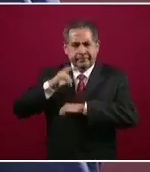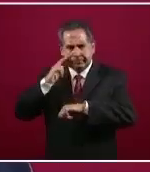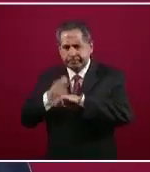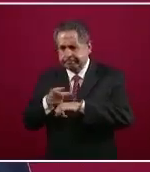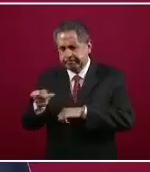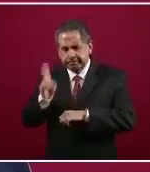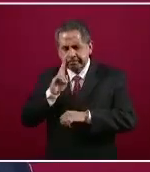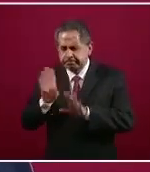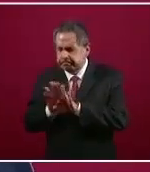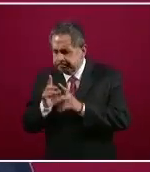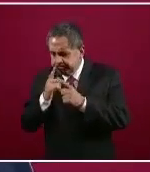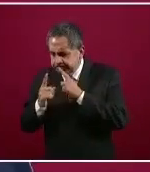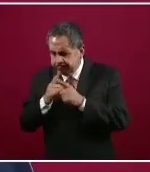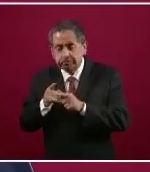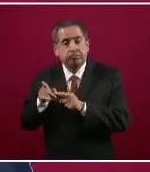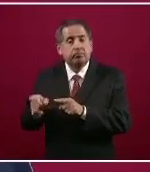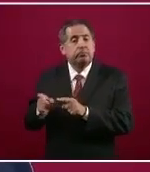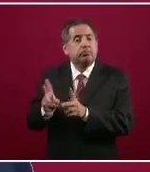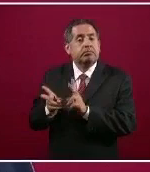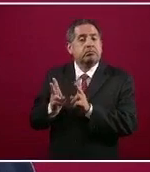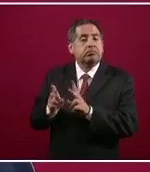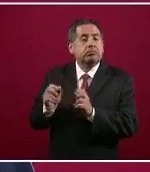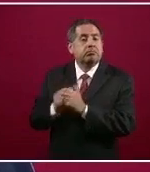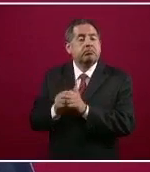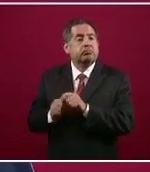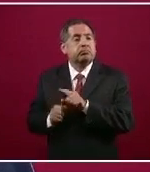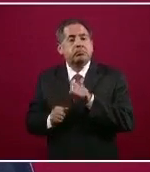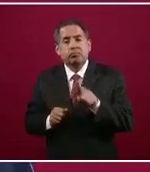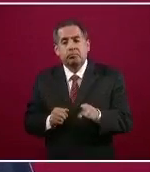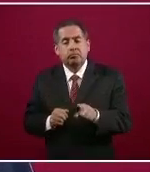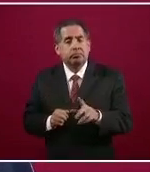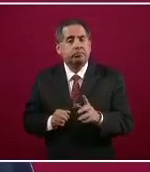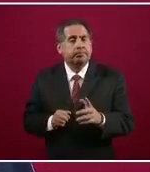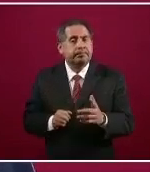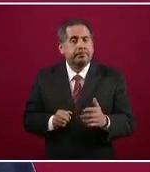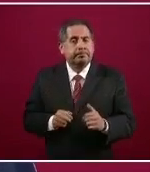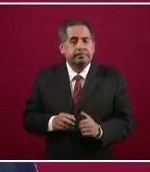hable con los